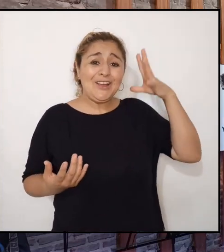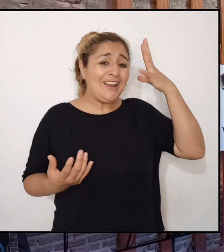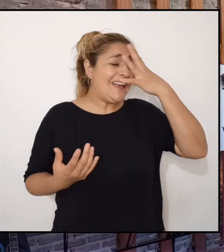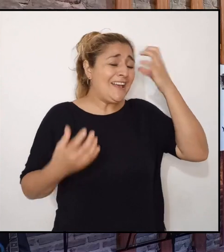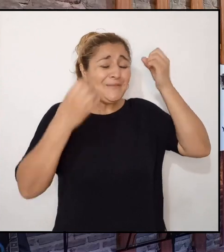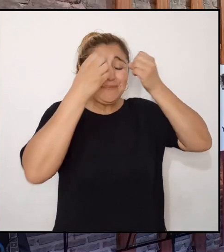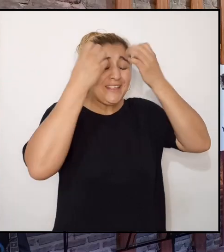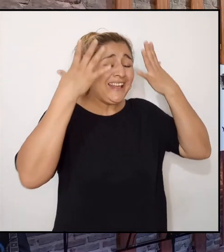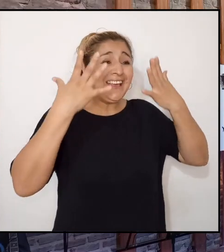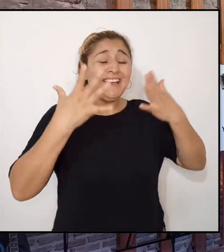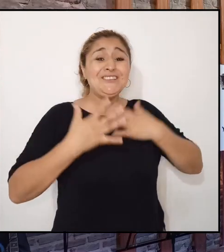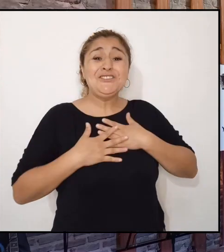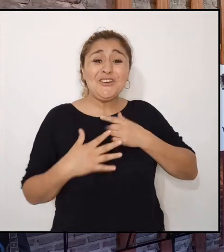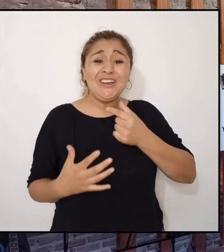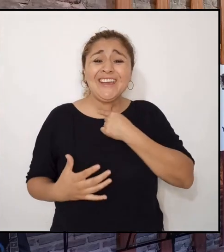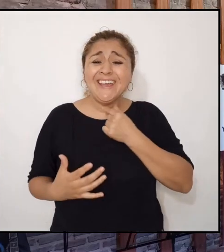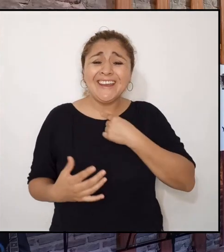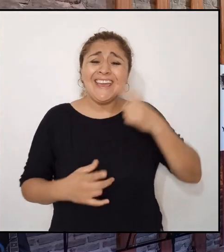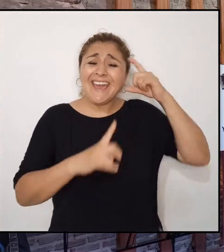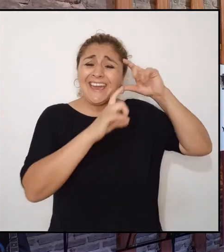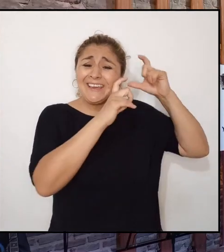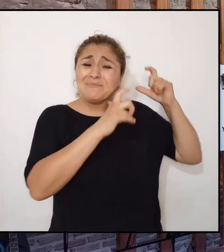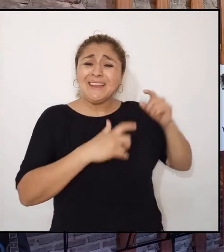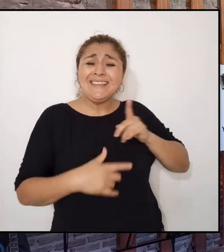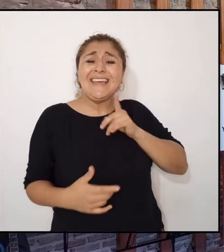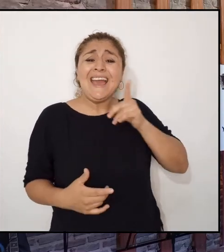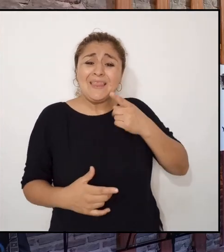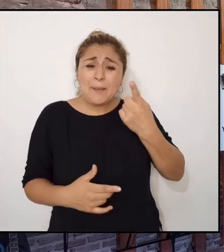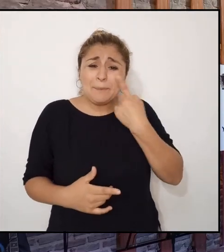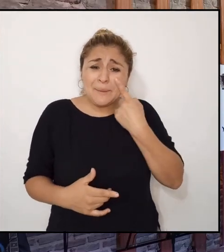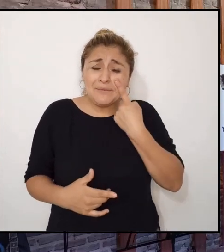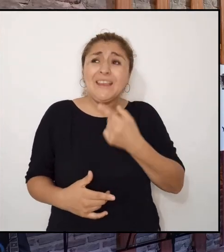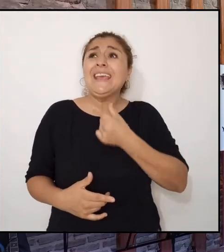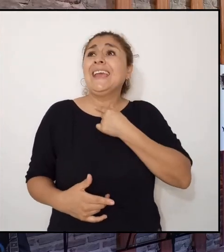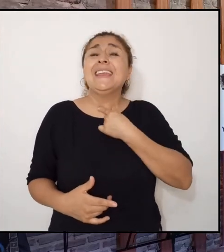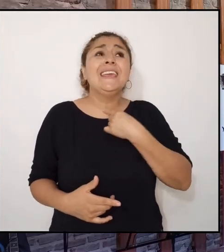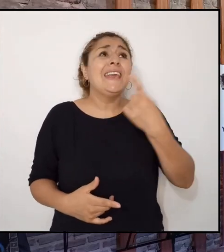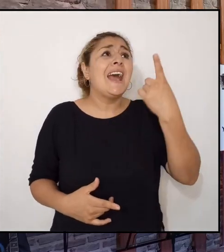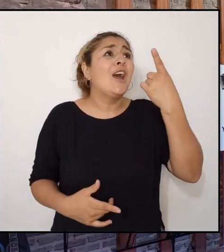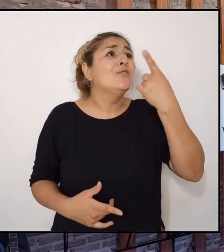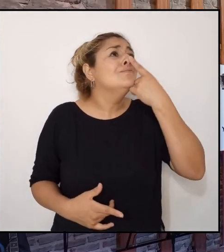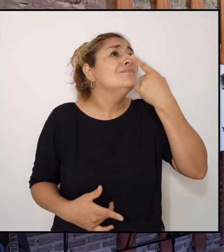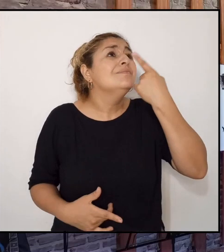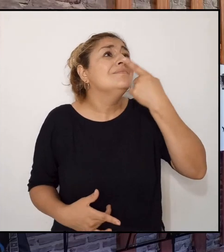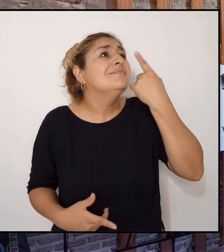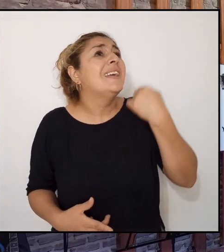yo quiero conocerlo, yo quiero saber quién es Dios.